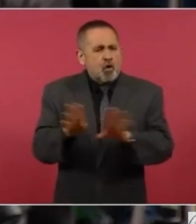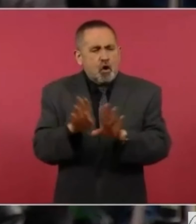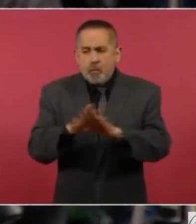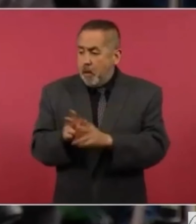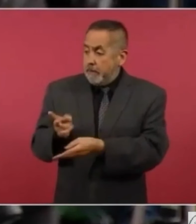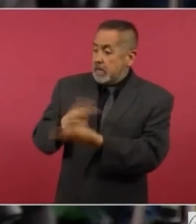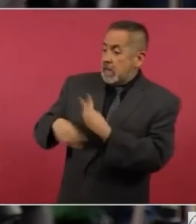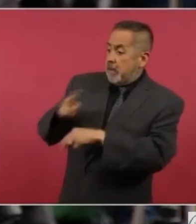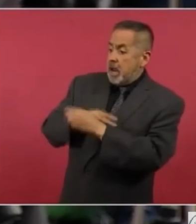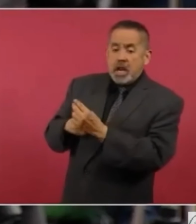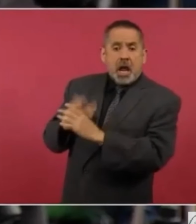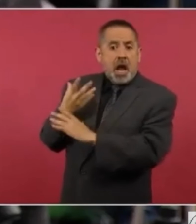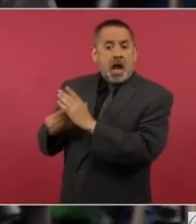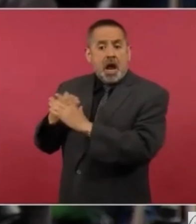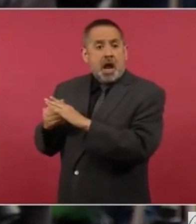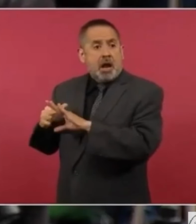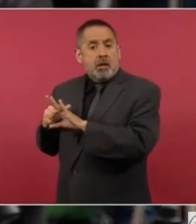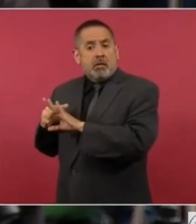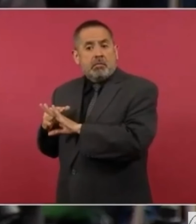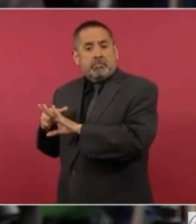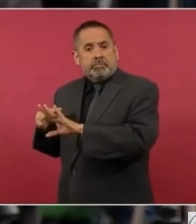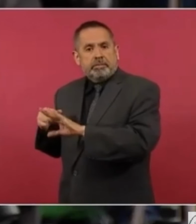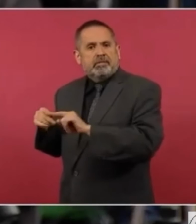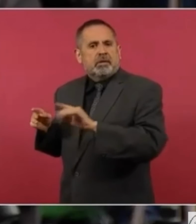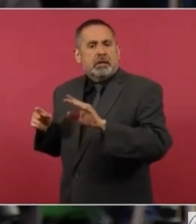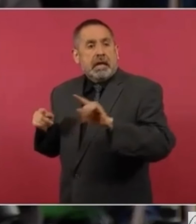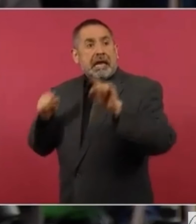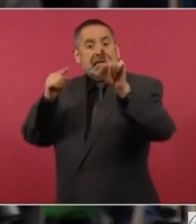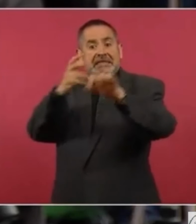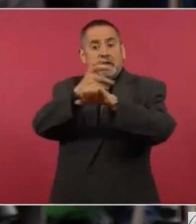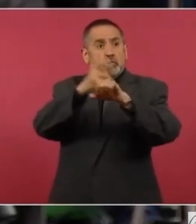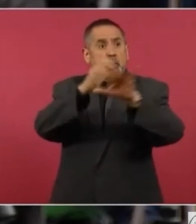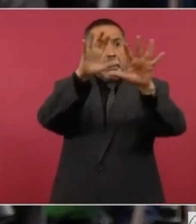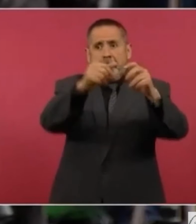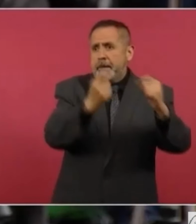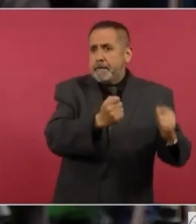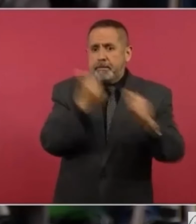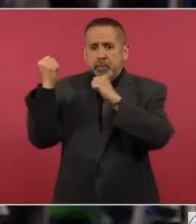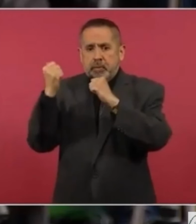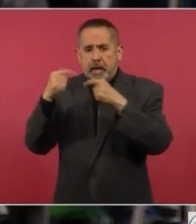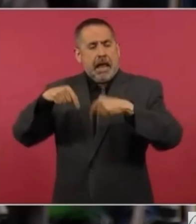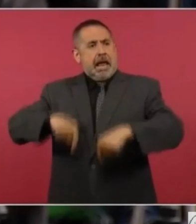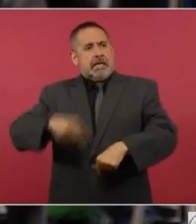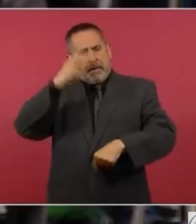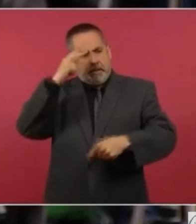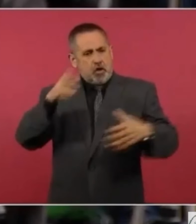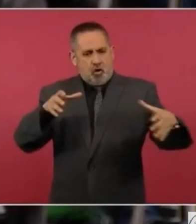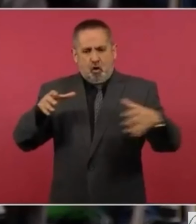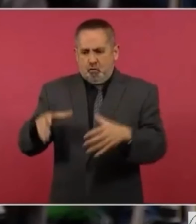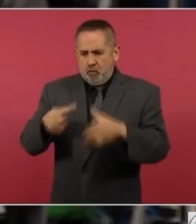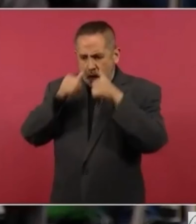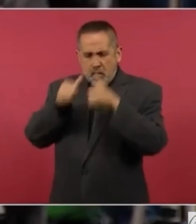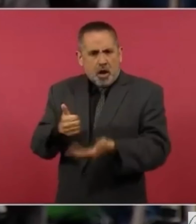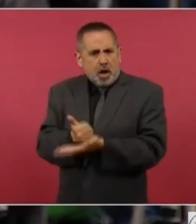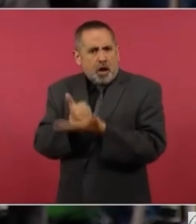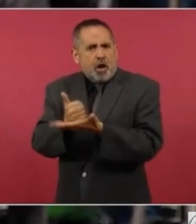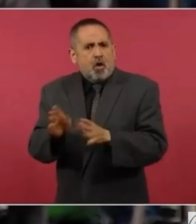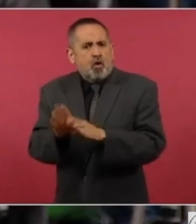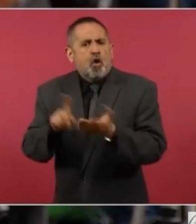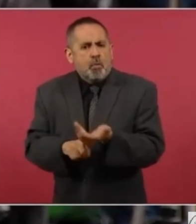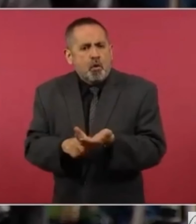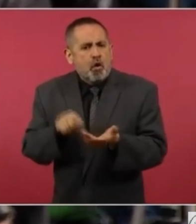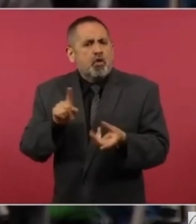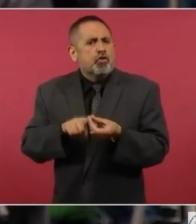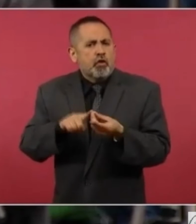todos los migrantes que va a expulsar Estados Unidos, en qué consiste este nuevo centro migratorio que se va a construir en el sur